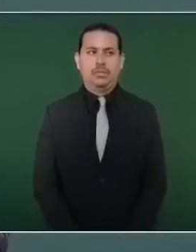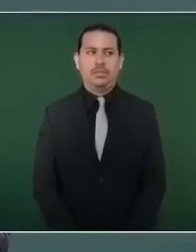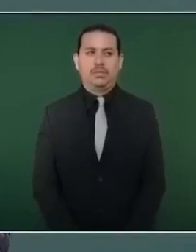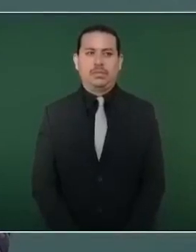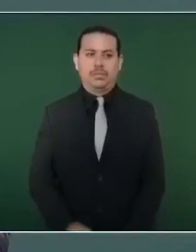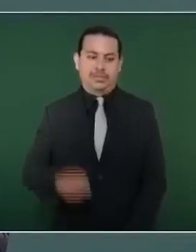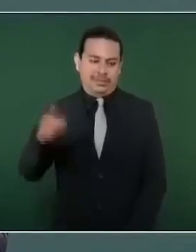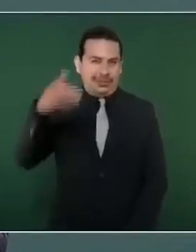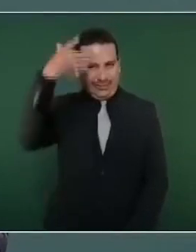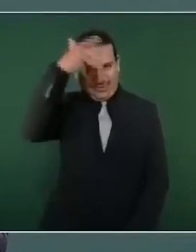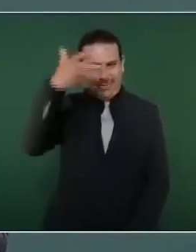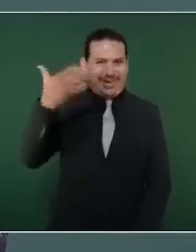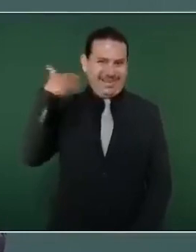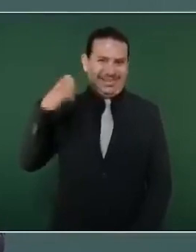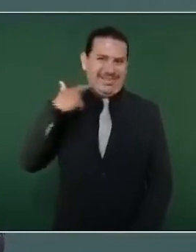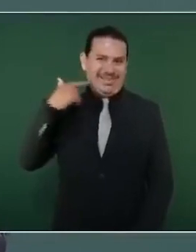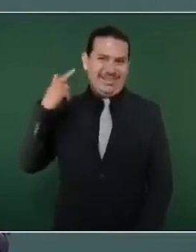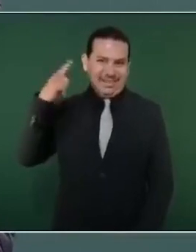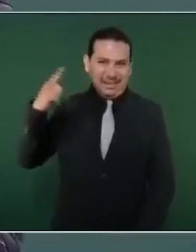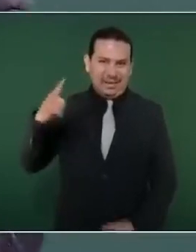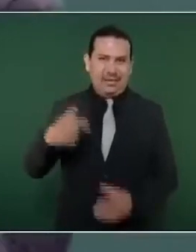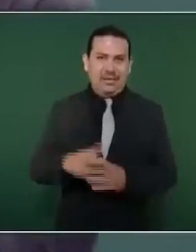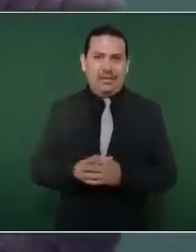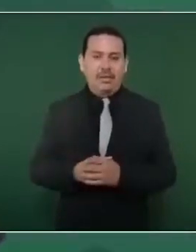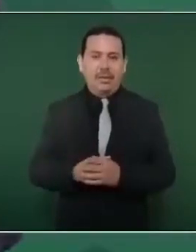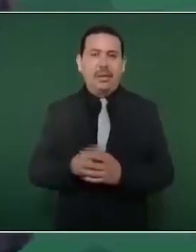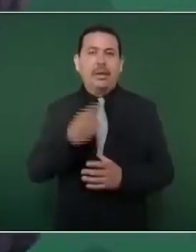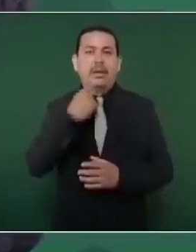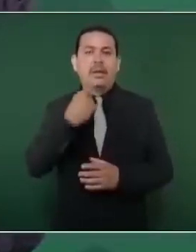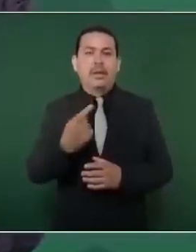expresidente Trump, que lo van a detener,